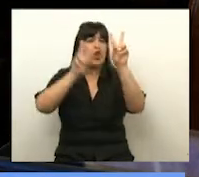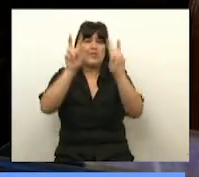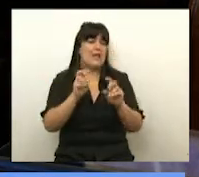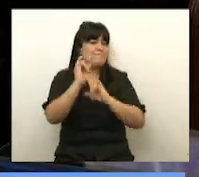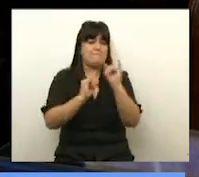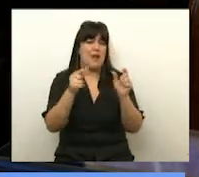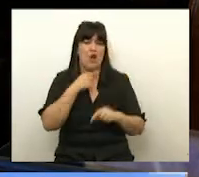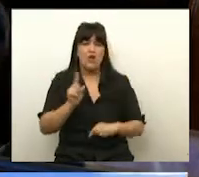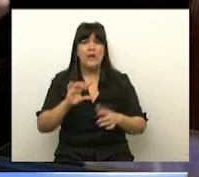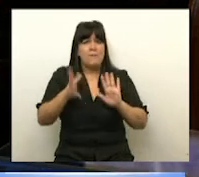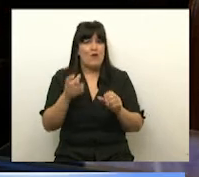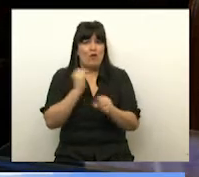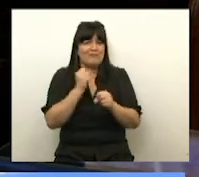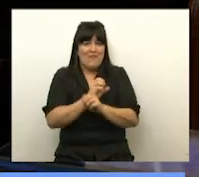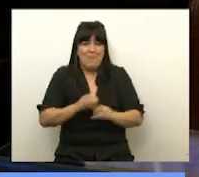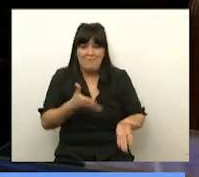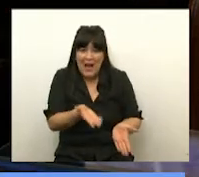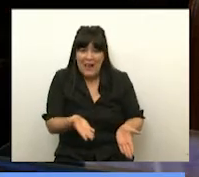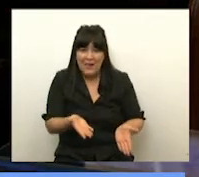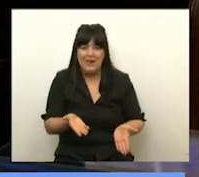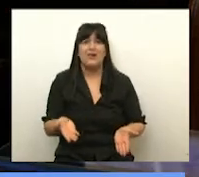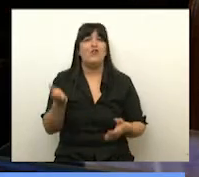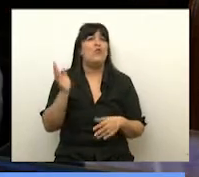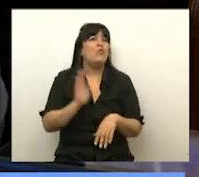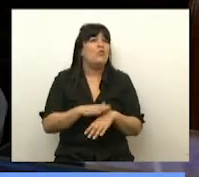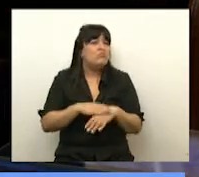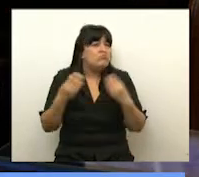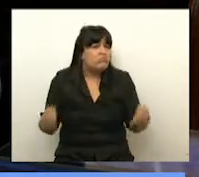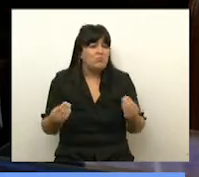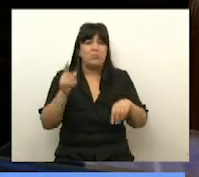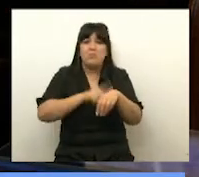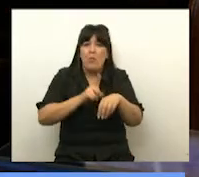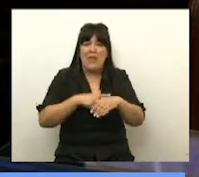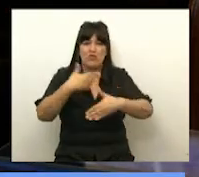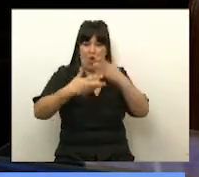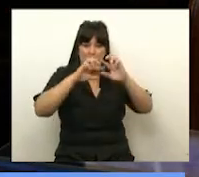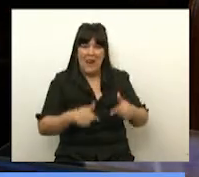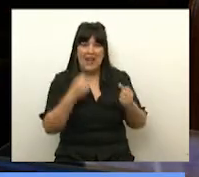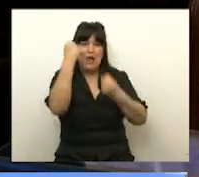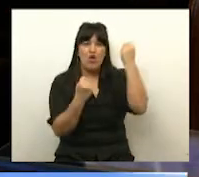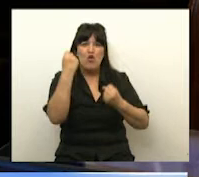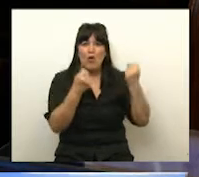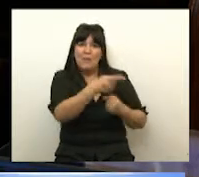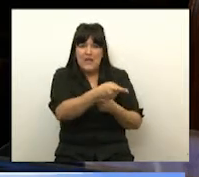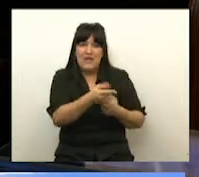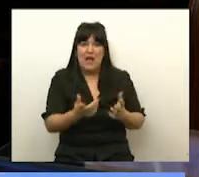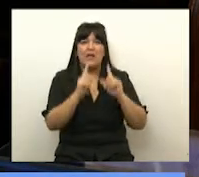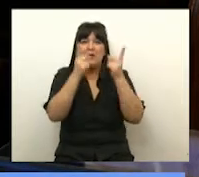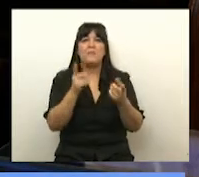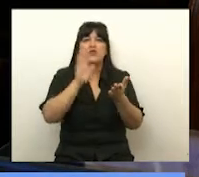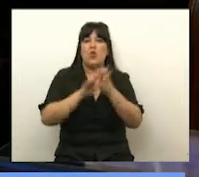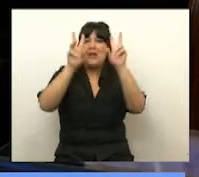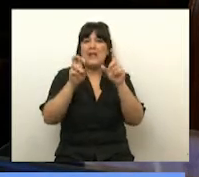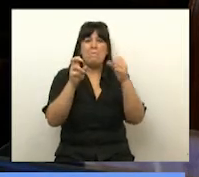es la mala praxis, al menos, que se ha tenido a la hora de llevar adelante las políticas económicas, particularmente las políticas